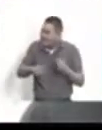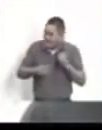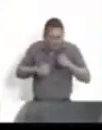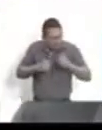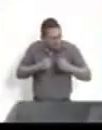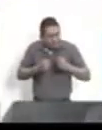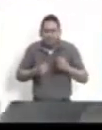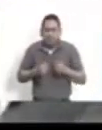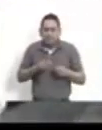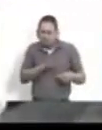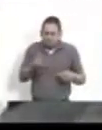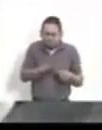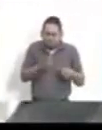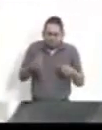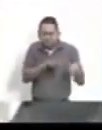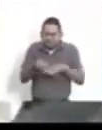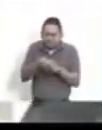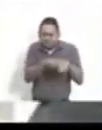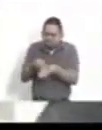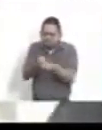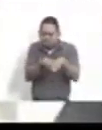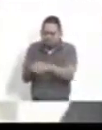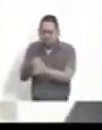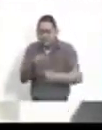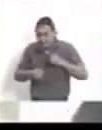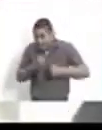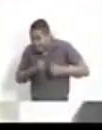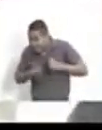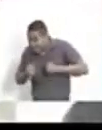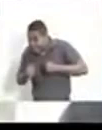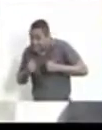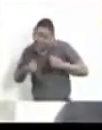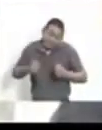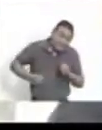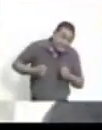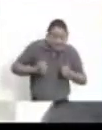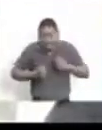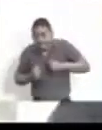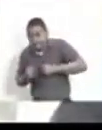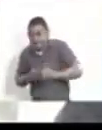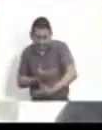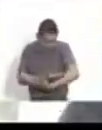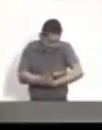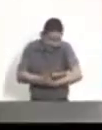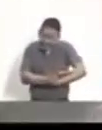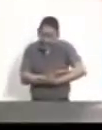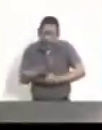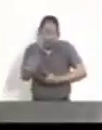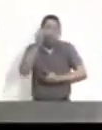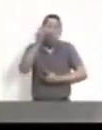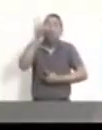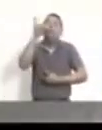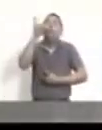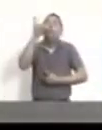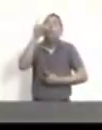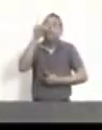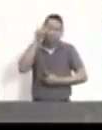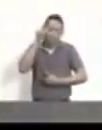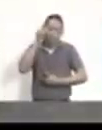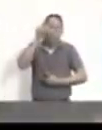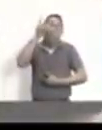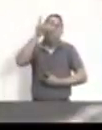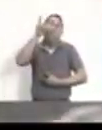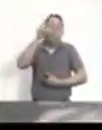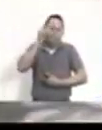Y en el transcurso de ese caminar, el niño como 3 veces volvía, abría la vista. Este héroe de la